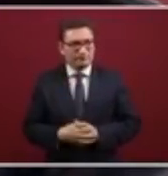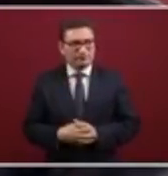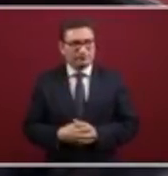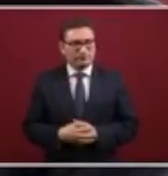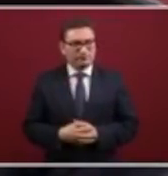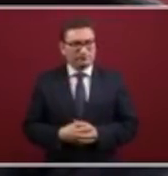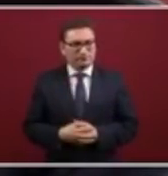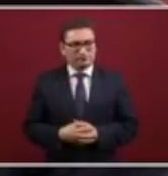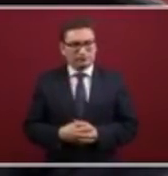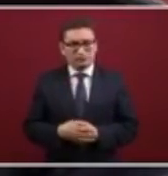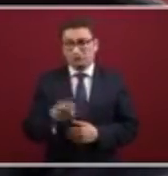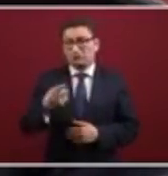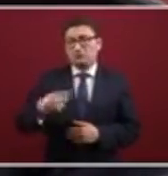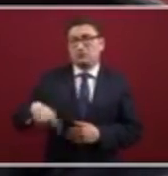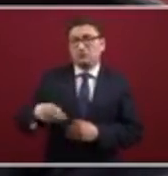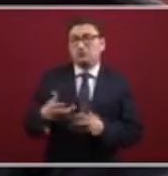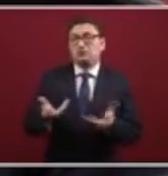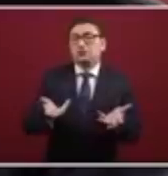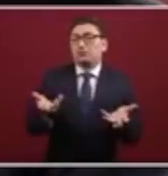chayote